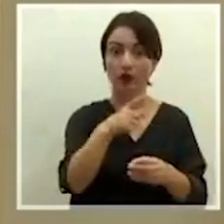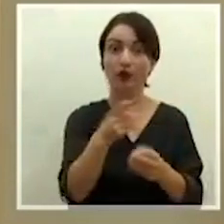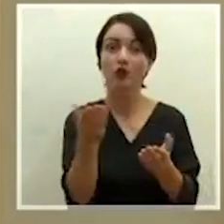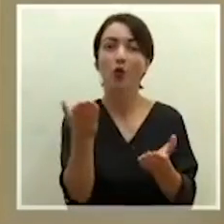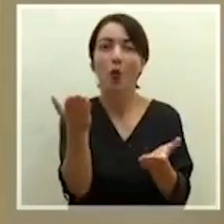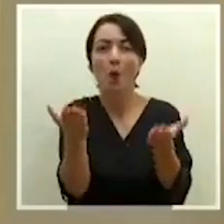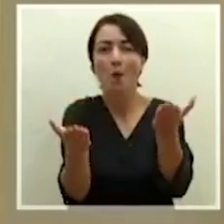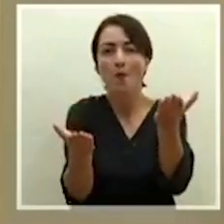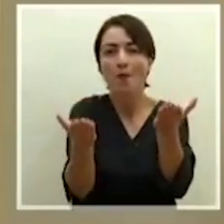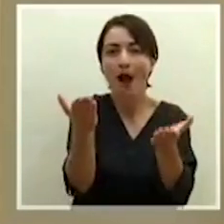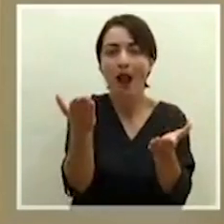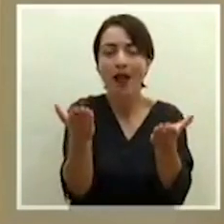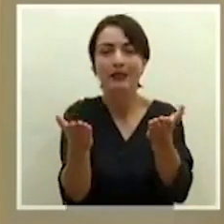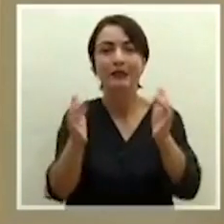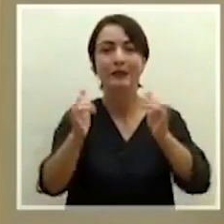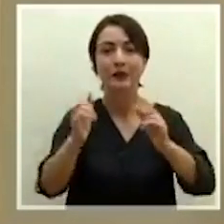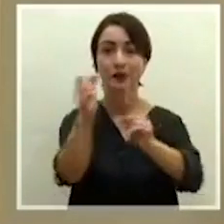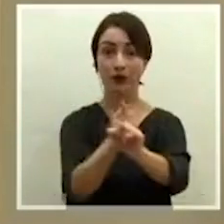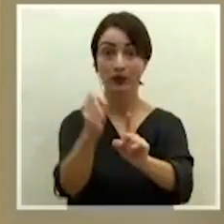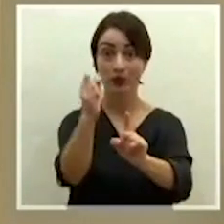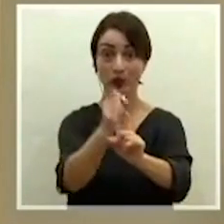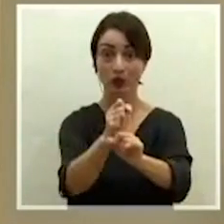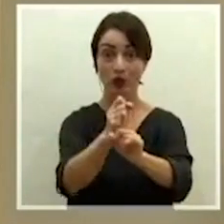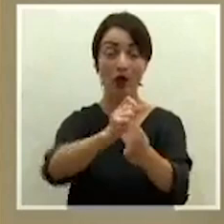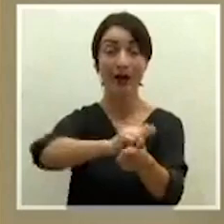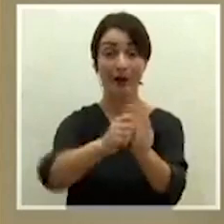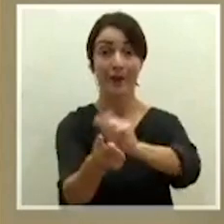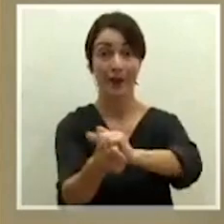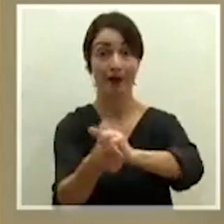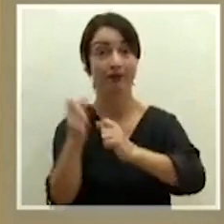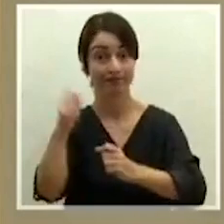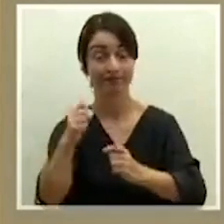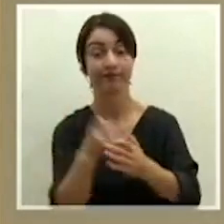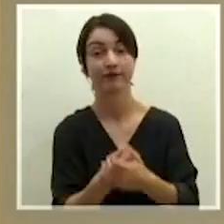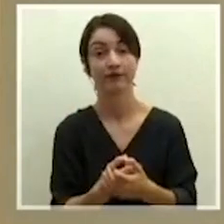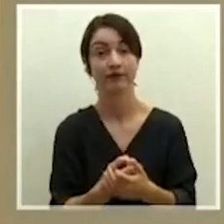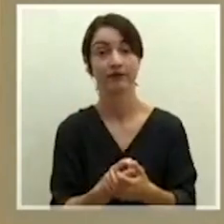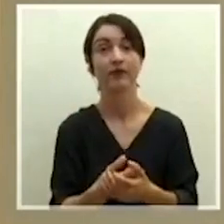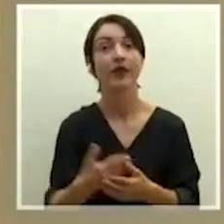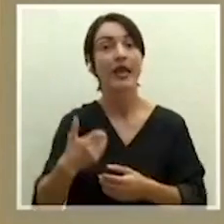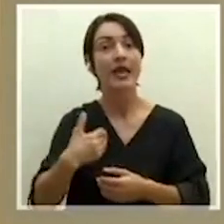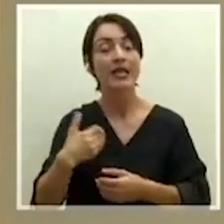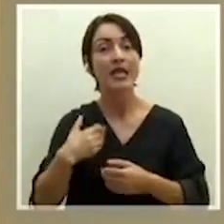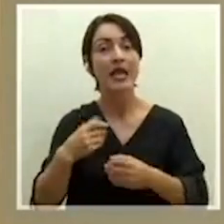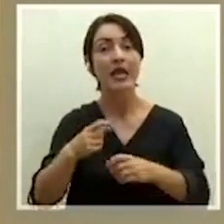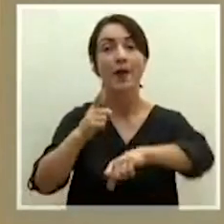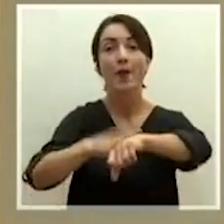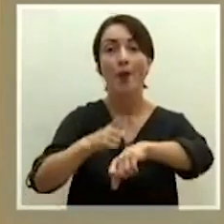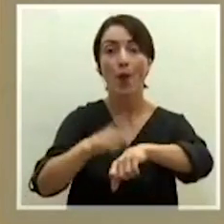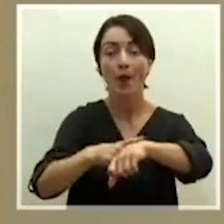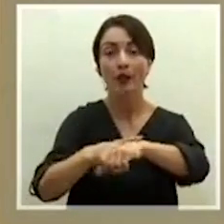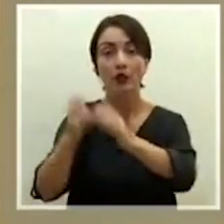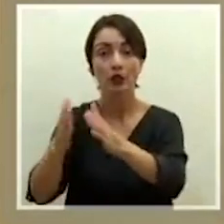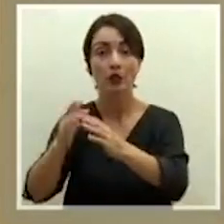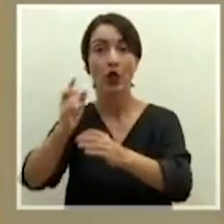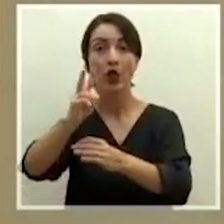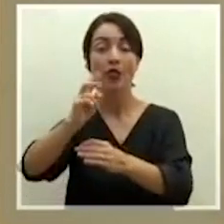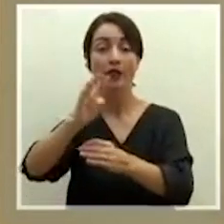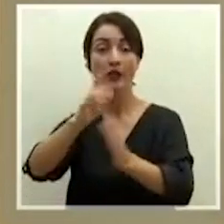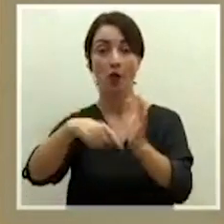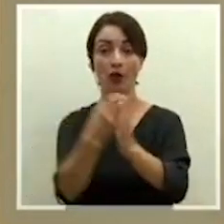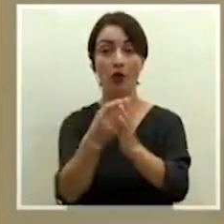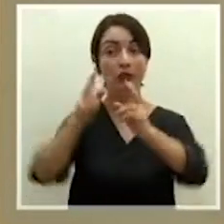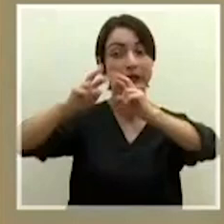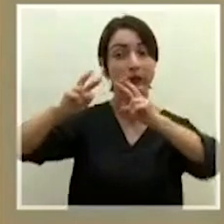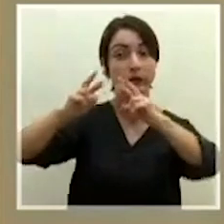balance permanente, es una situación muy cambiante que prácticamente tiene ciclos o periodos operacionales de 24 horas de